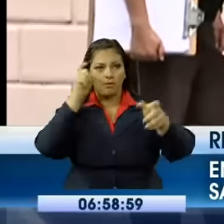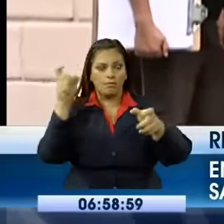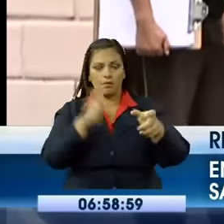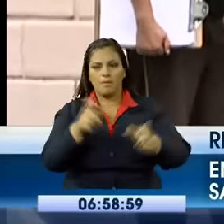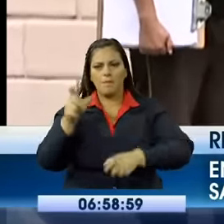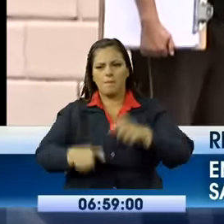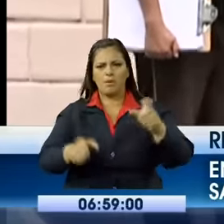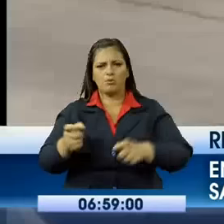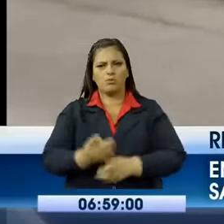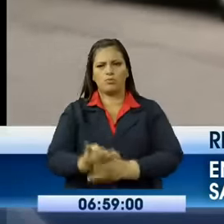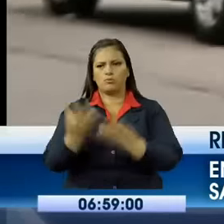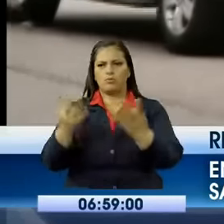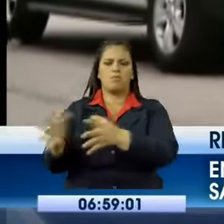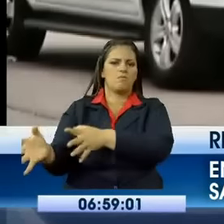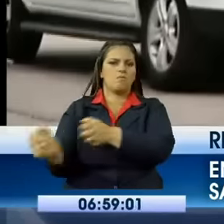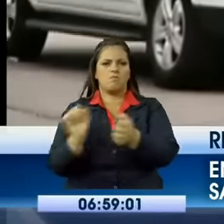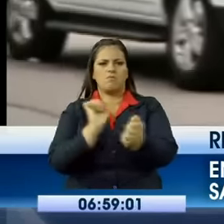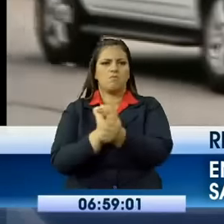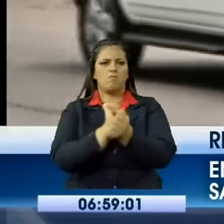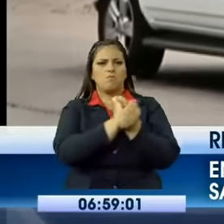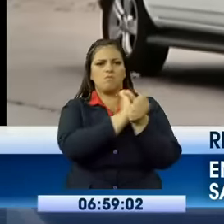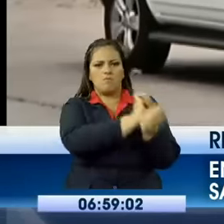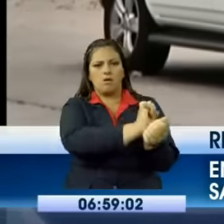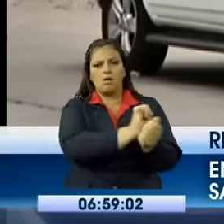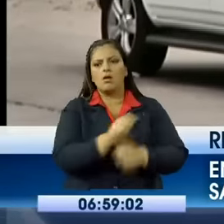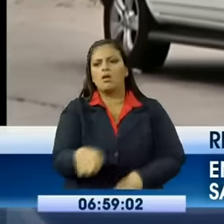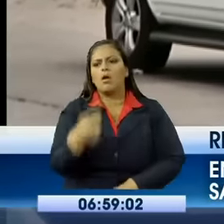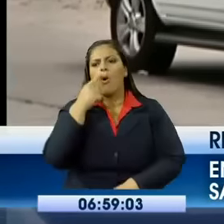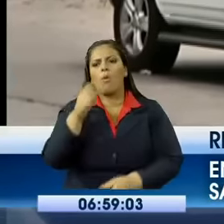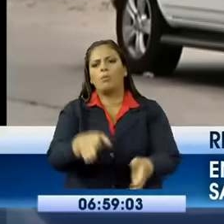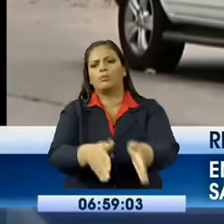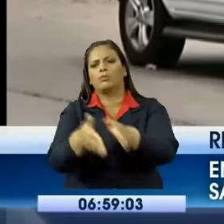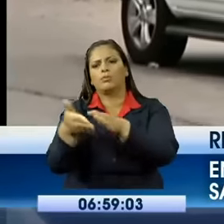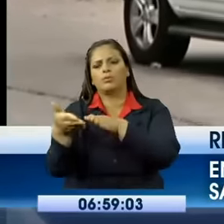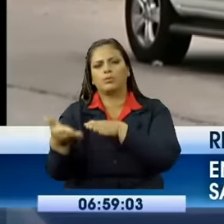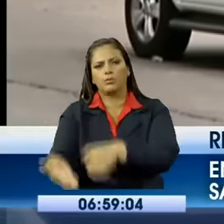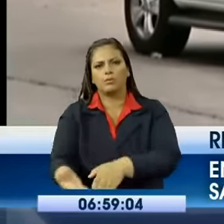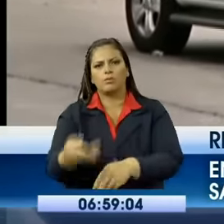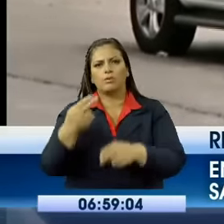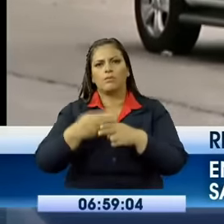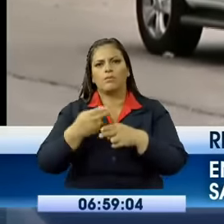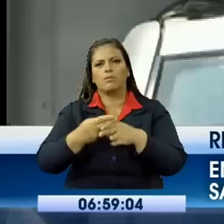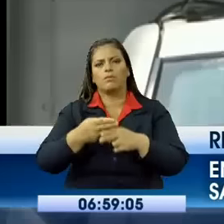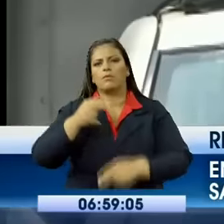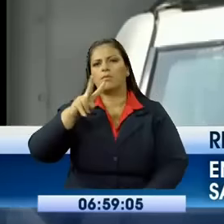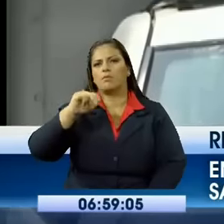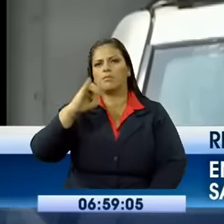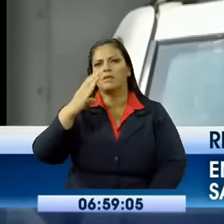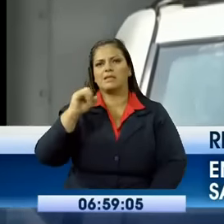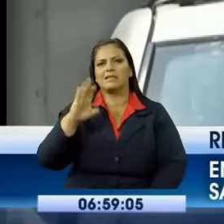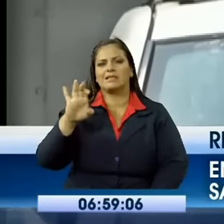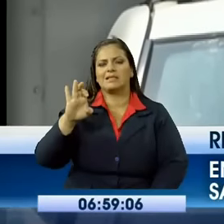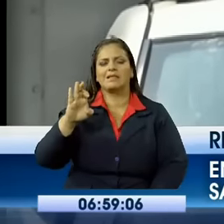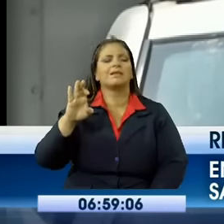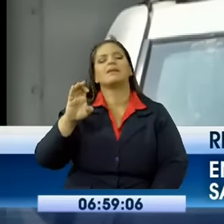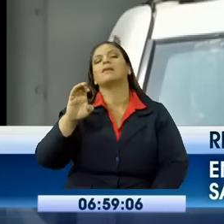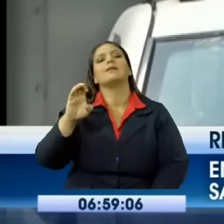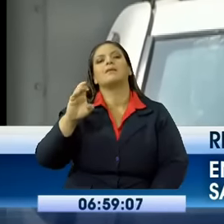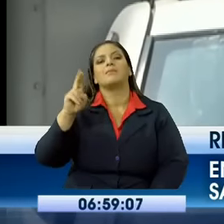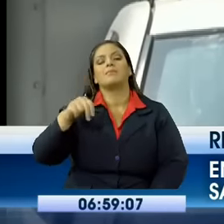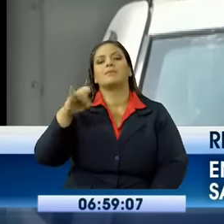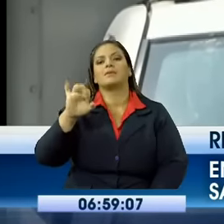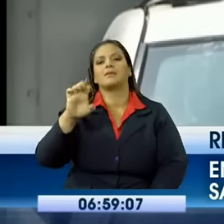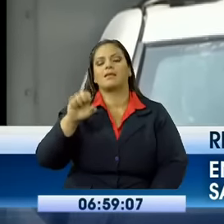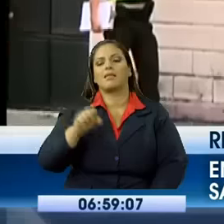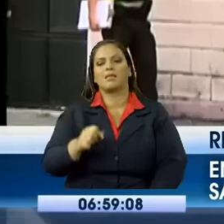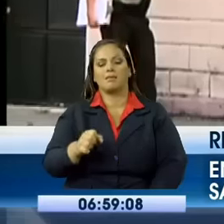fallecido, identificado como Vicente B., de 52 años, era prestamista. Se presume que uno de